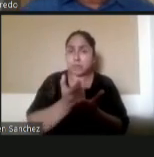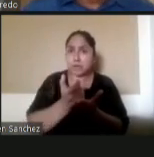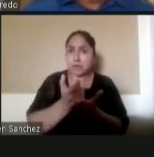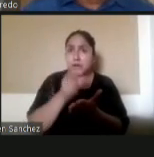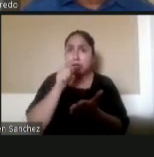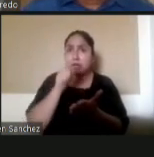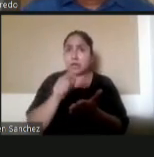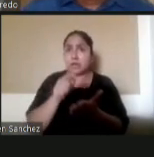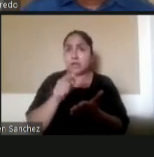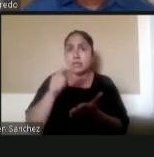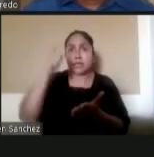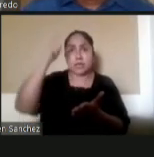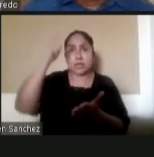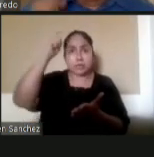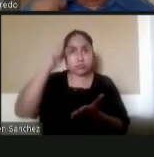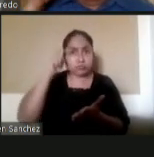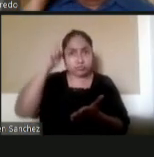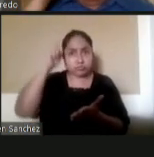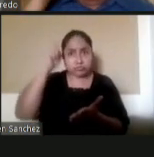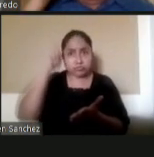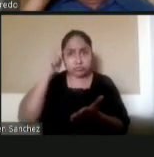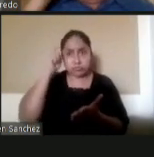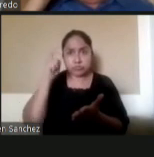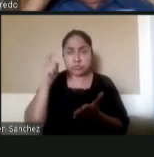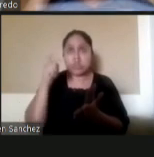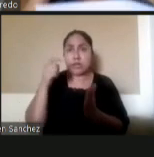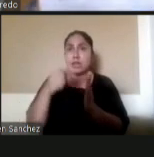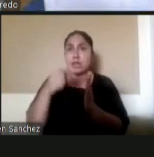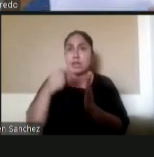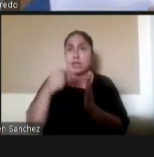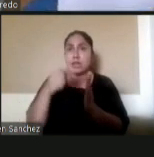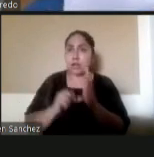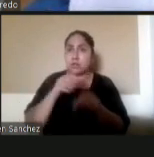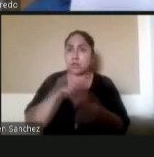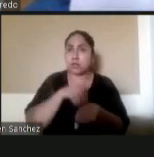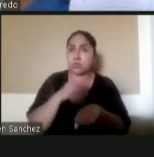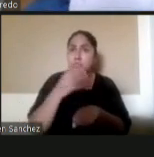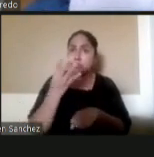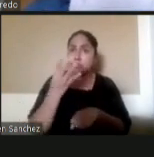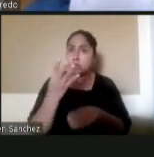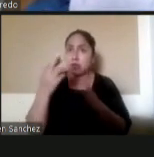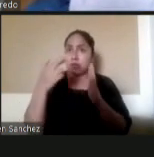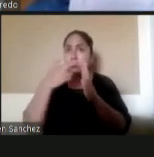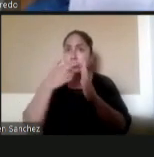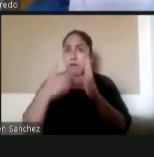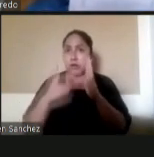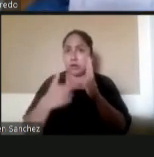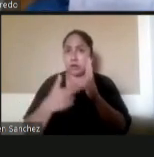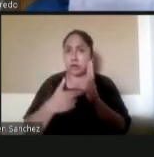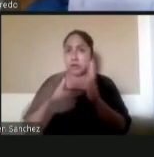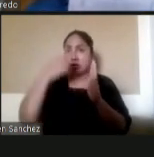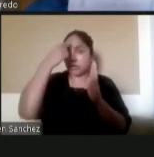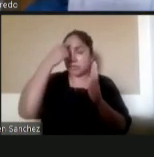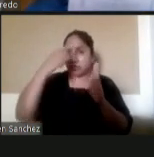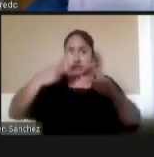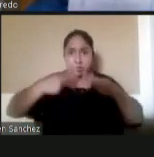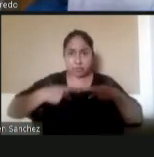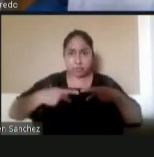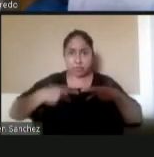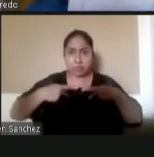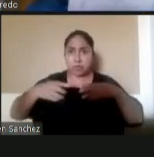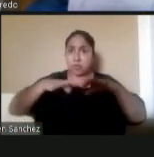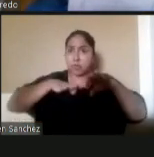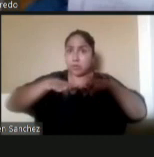previsto en el artículo 4 del Reglamento de Pensiones y Jubilaciones para los trabajadores al servicio del municipio de